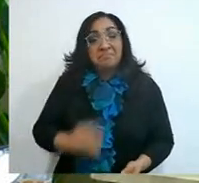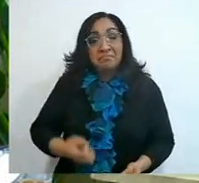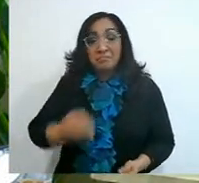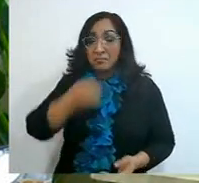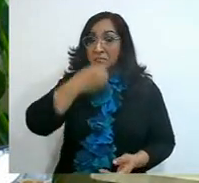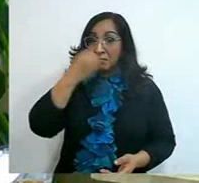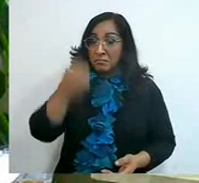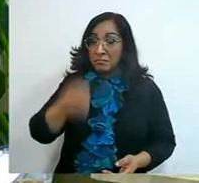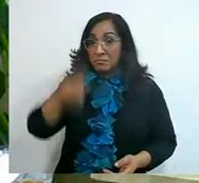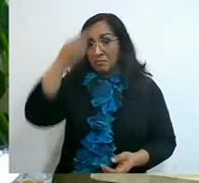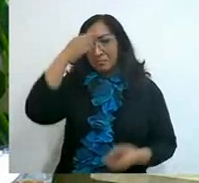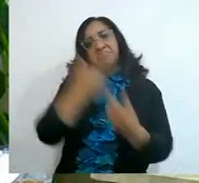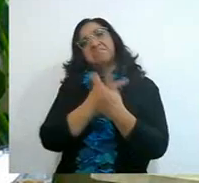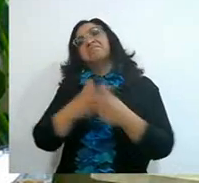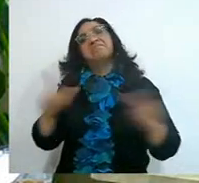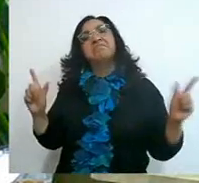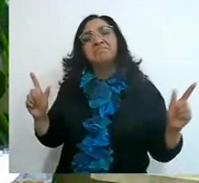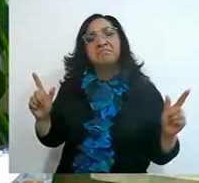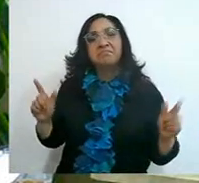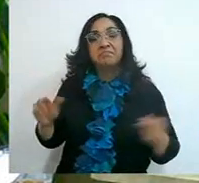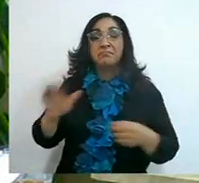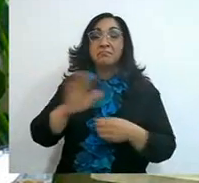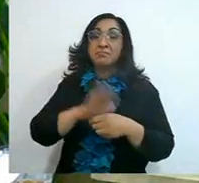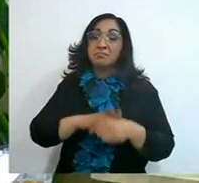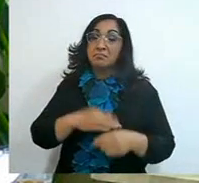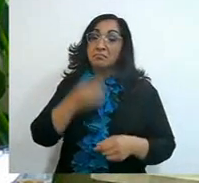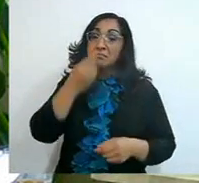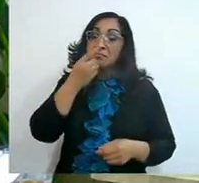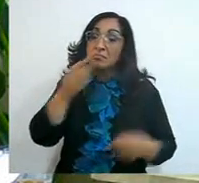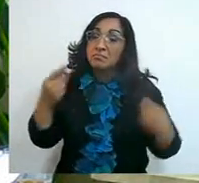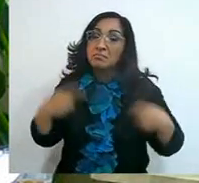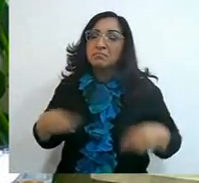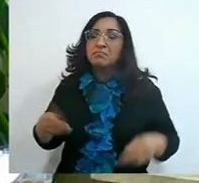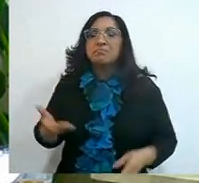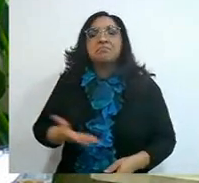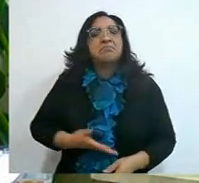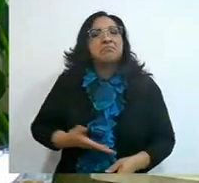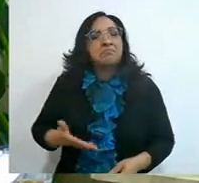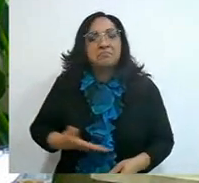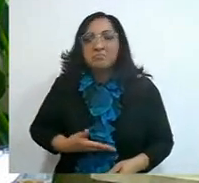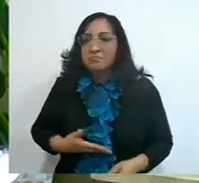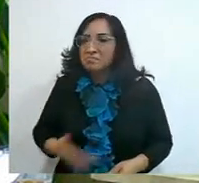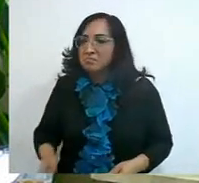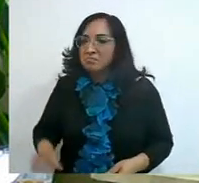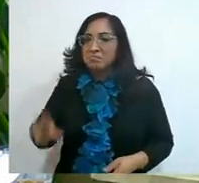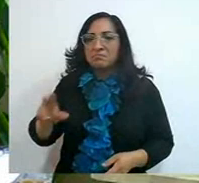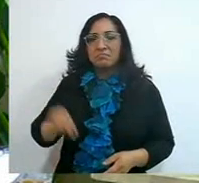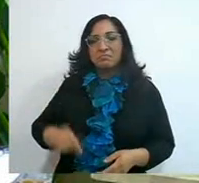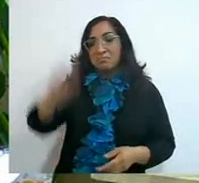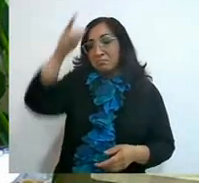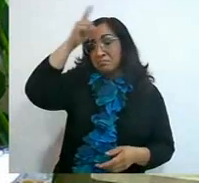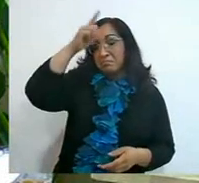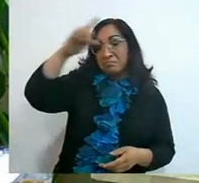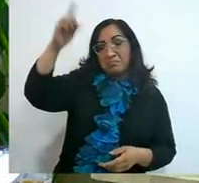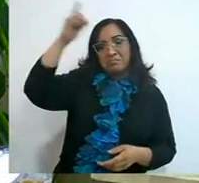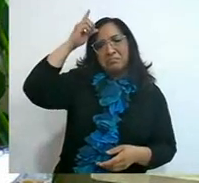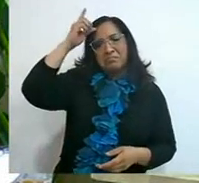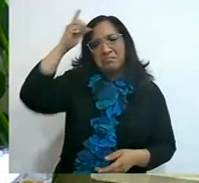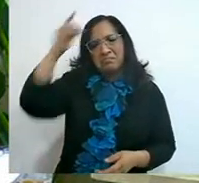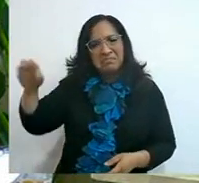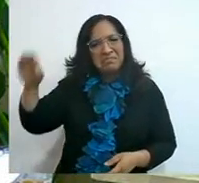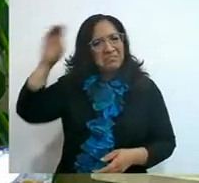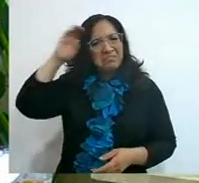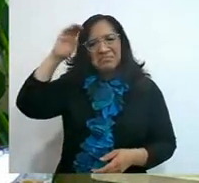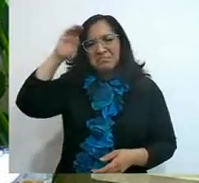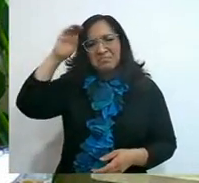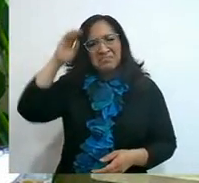por liberación, por lo que ella dice que tiene. Ni la obra del Espíritu de Dios, ni tienen